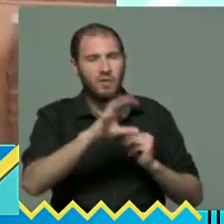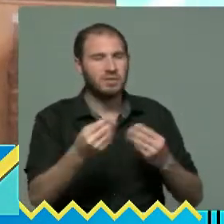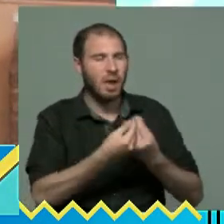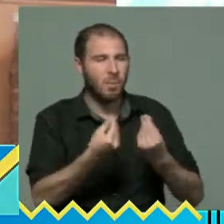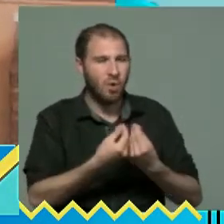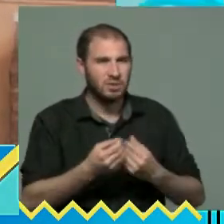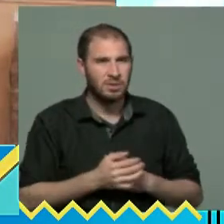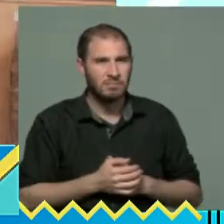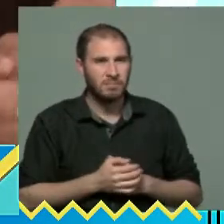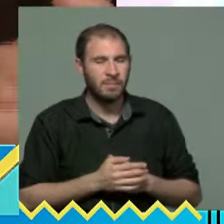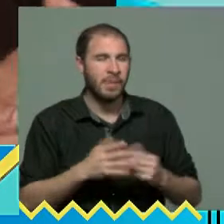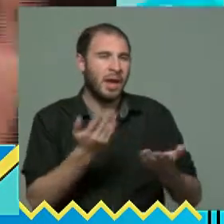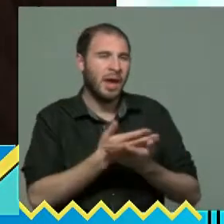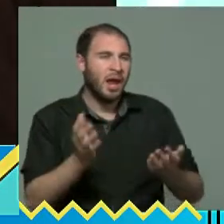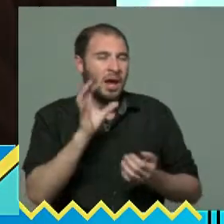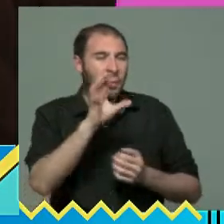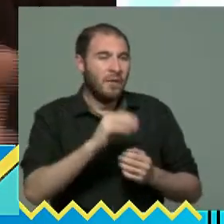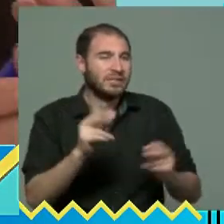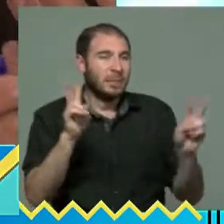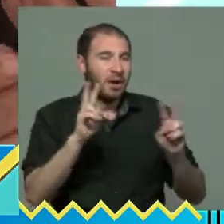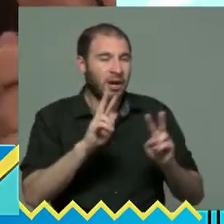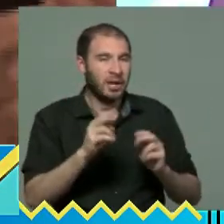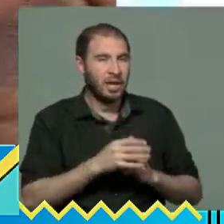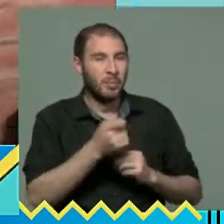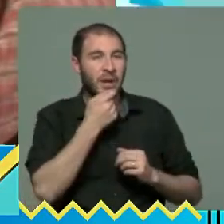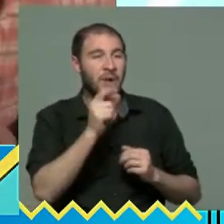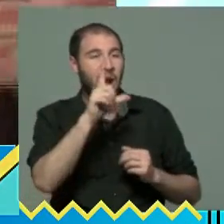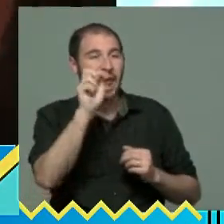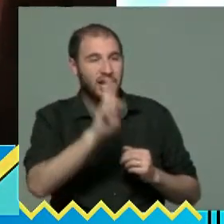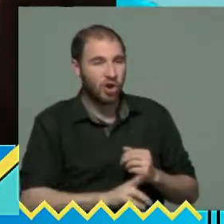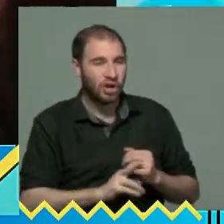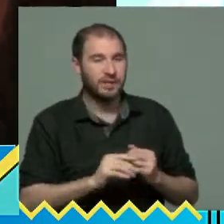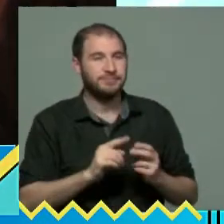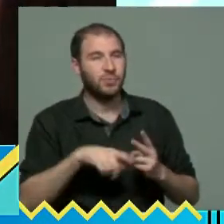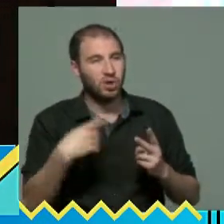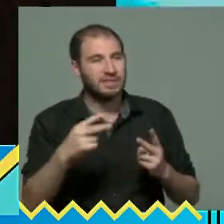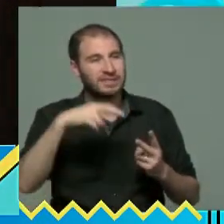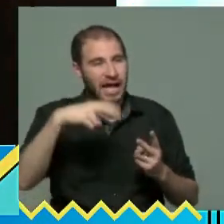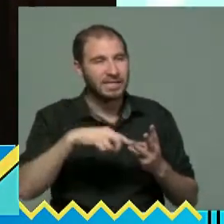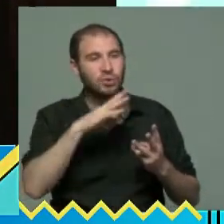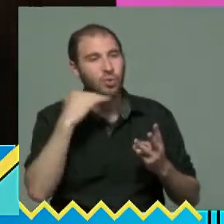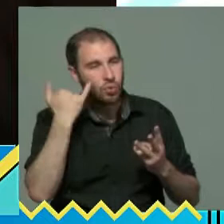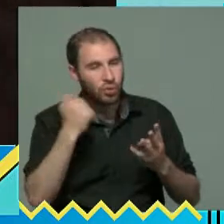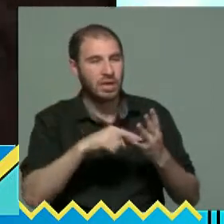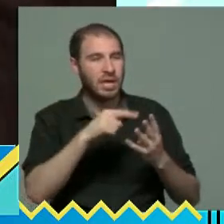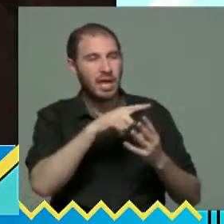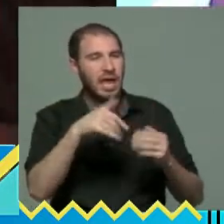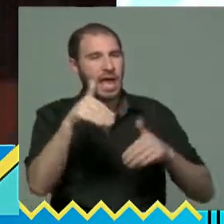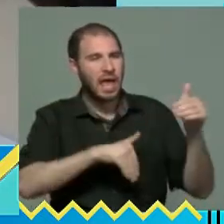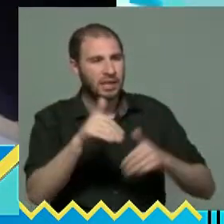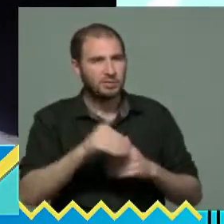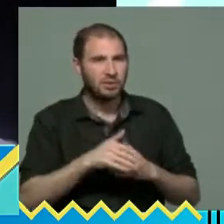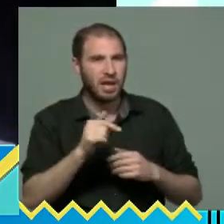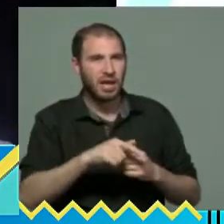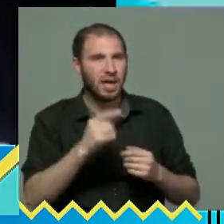que por lo general son provincias justicialistas, como puede ser el caso de La Rioja, también Salta, Jujuy, elecciones que se han trasladado y